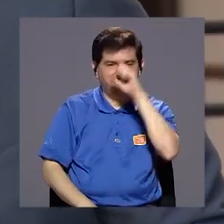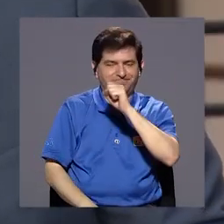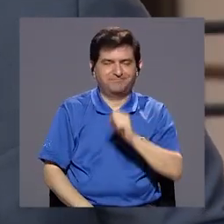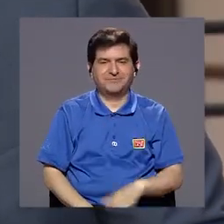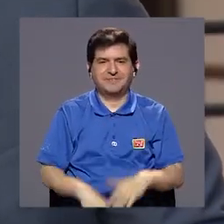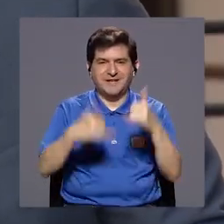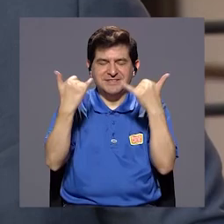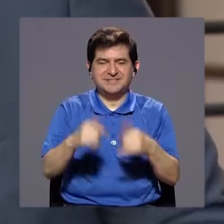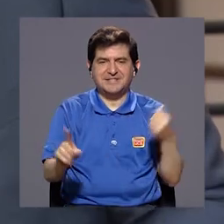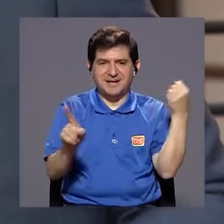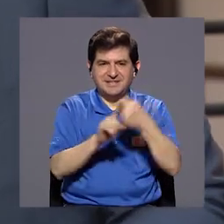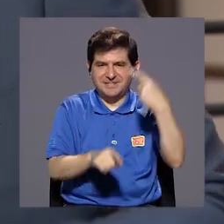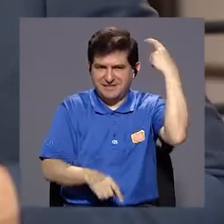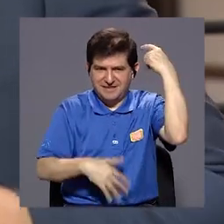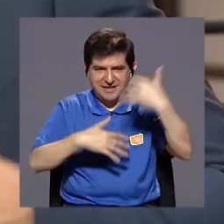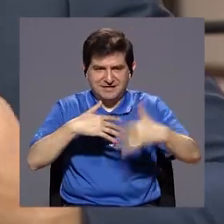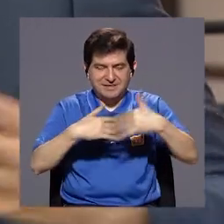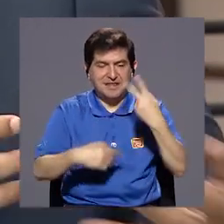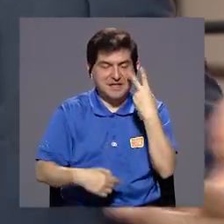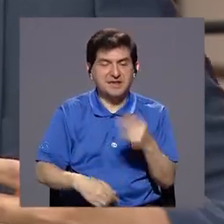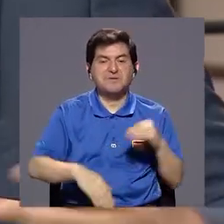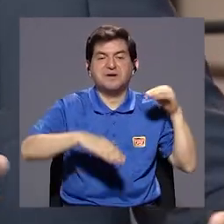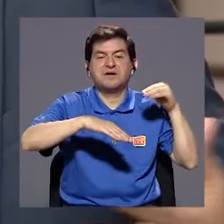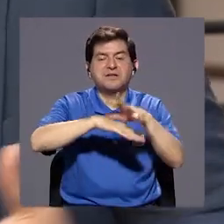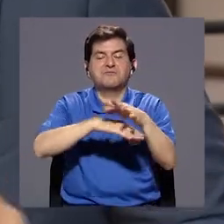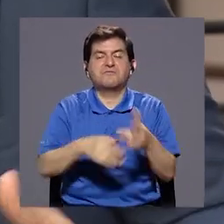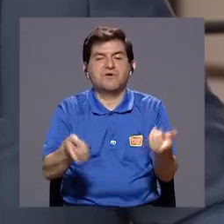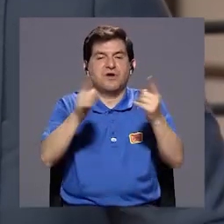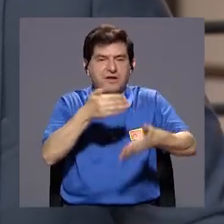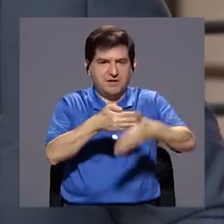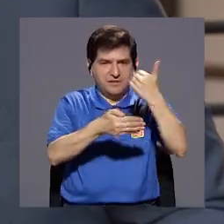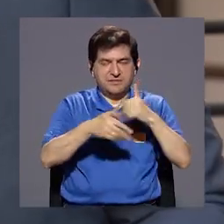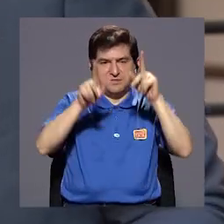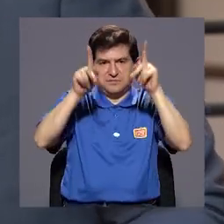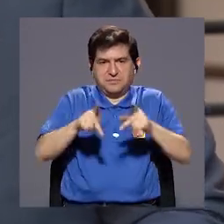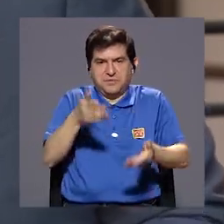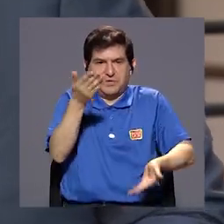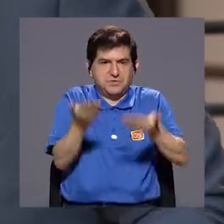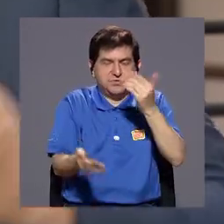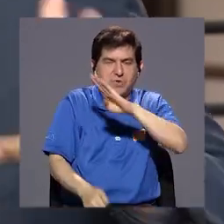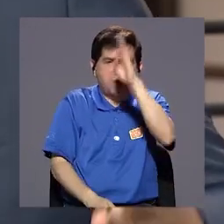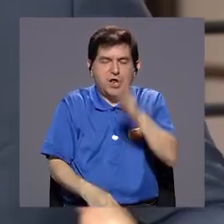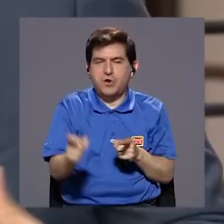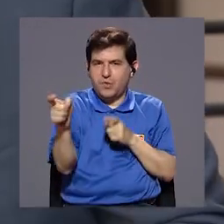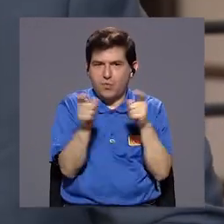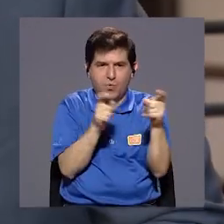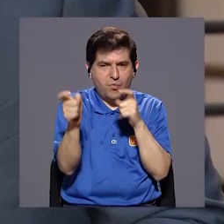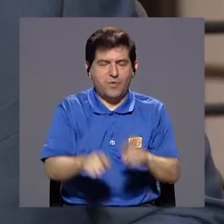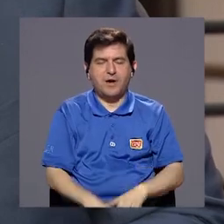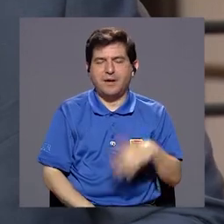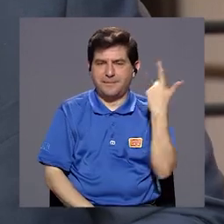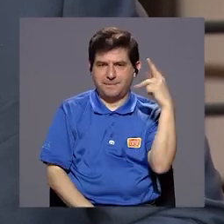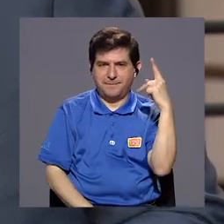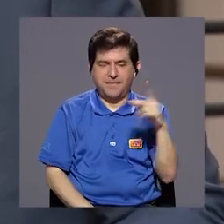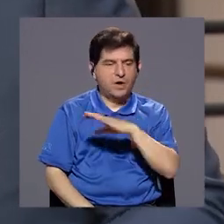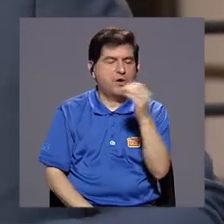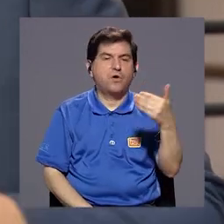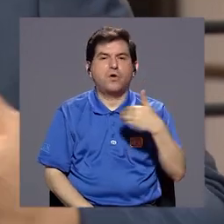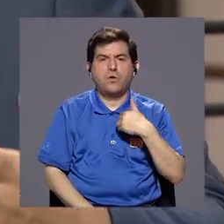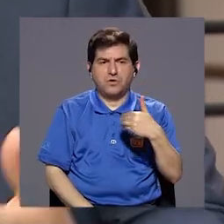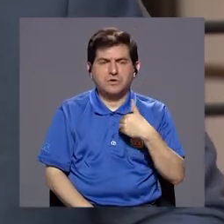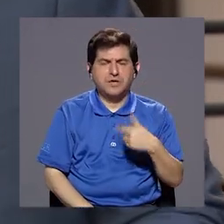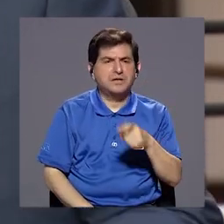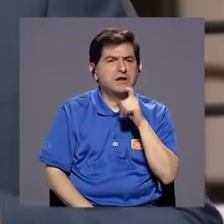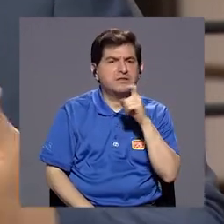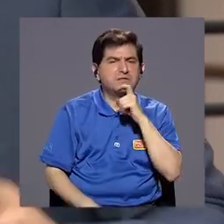ya se dio el infarto cerebral. Entonces ya vemos las consecuencias de lo que ha venido pasando, ya sea que la persona pues nunca se controló los factores de riesgo o tenía,